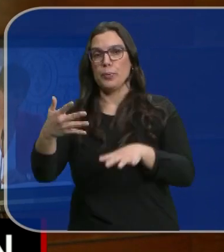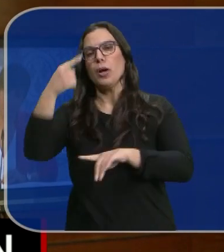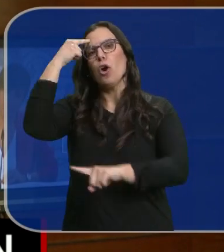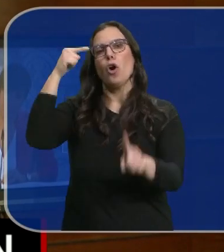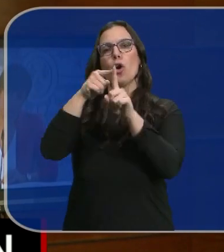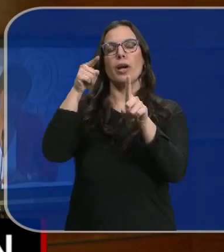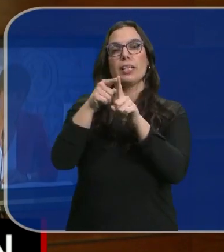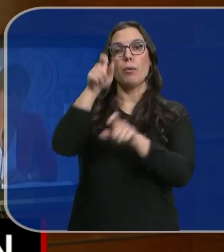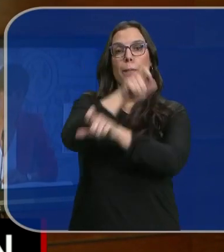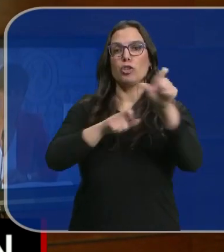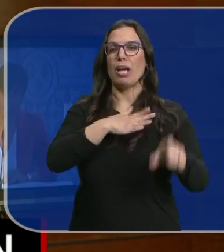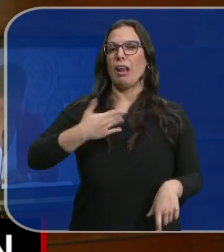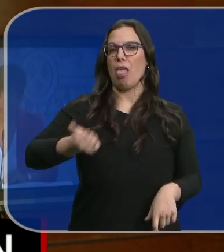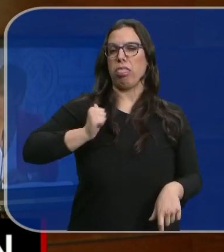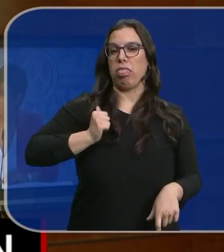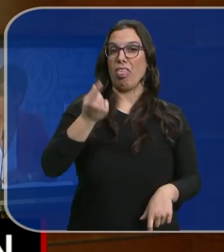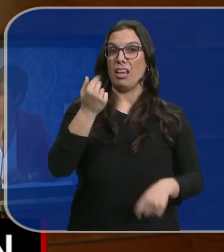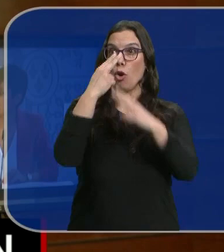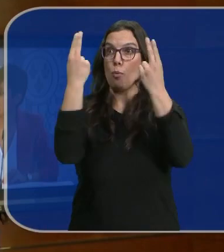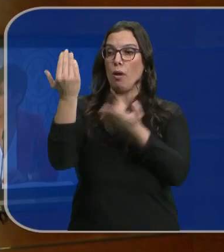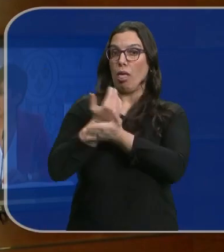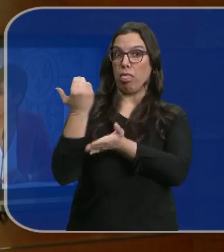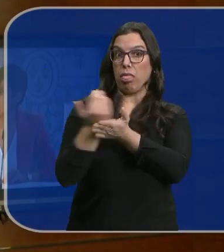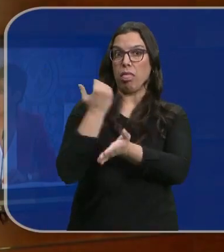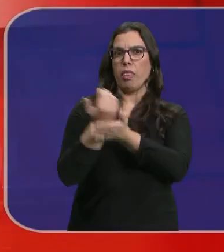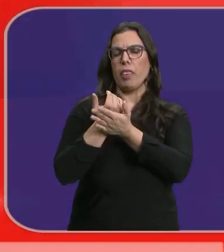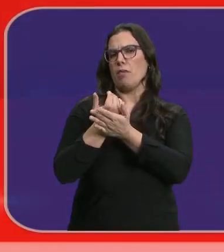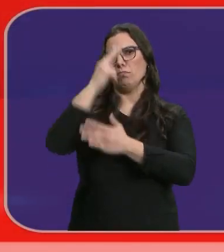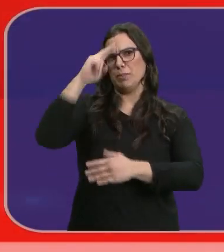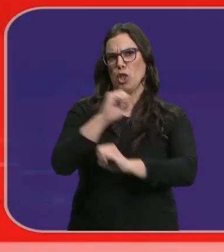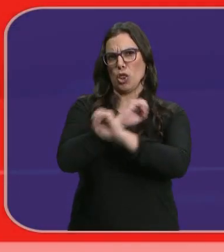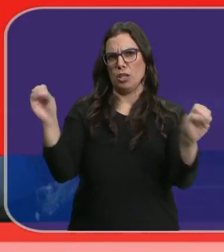cero con quienes buscan enriquecerse con el dinero de todos.